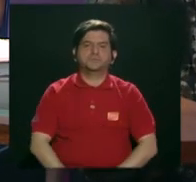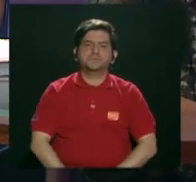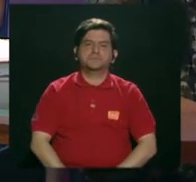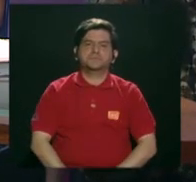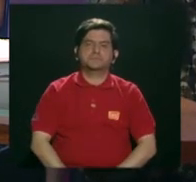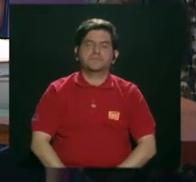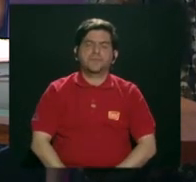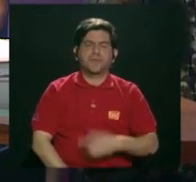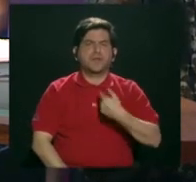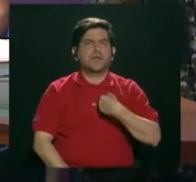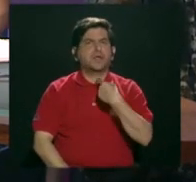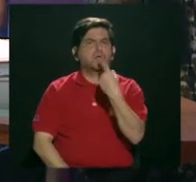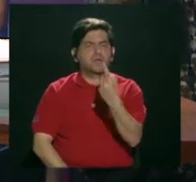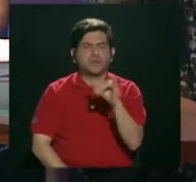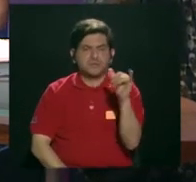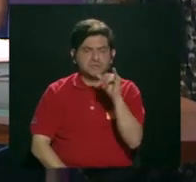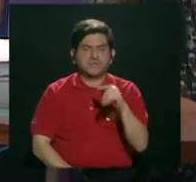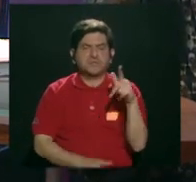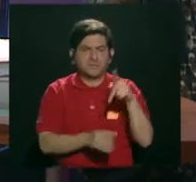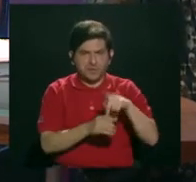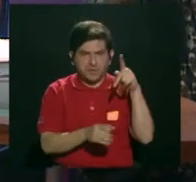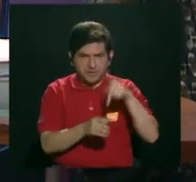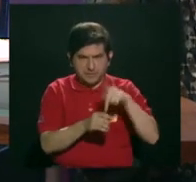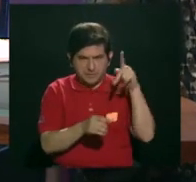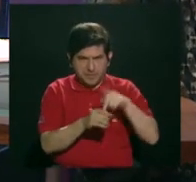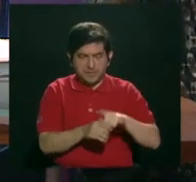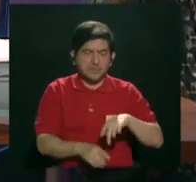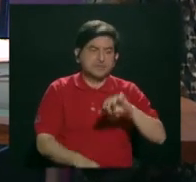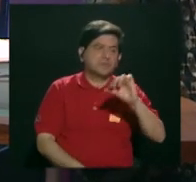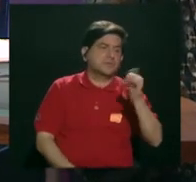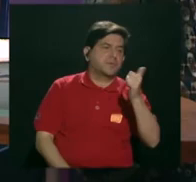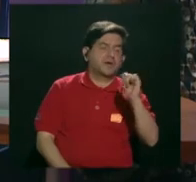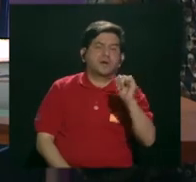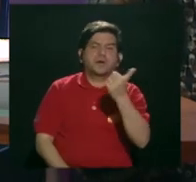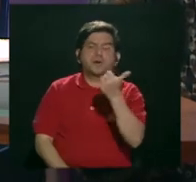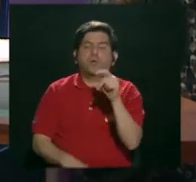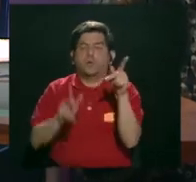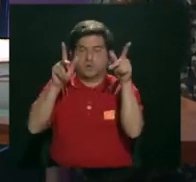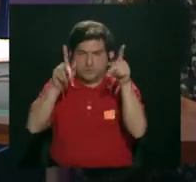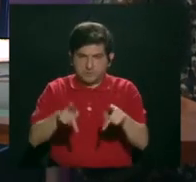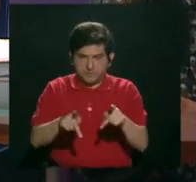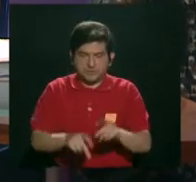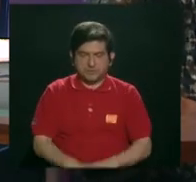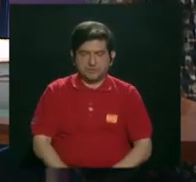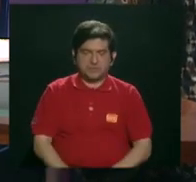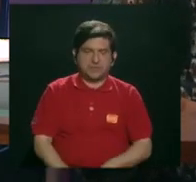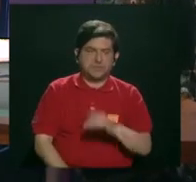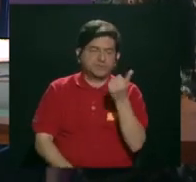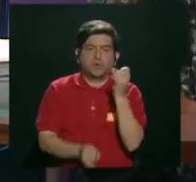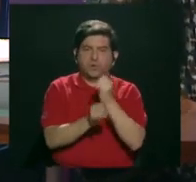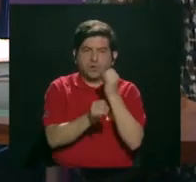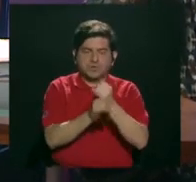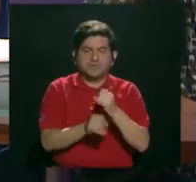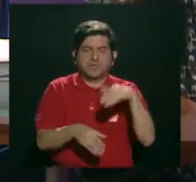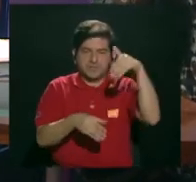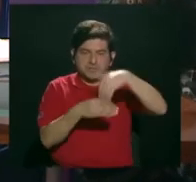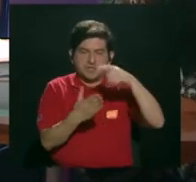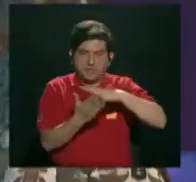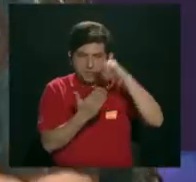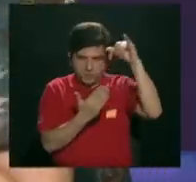Y podría referirme a cómo participaron las otras personas o los otros entes que se involucraron en el